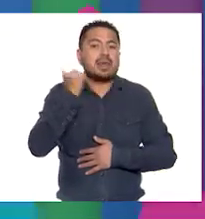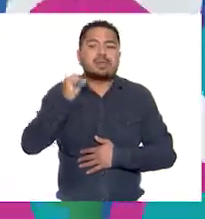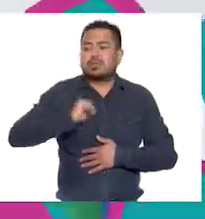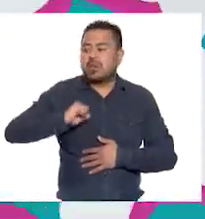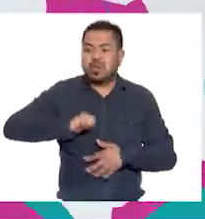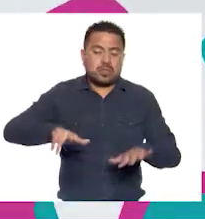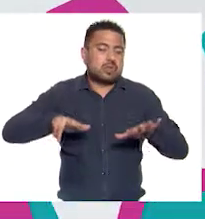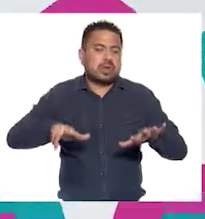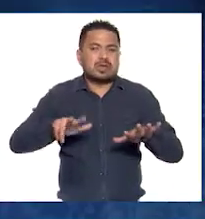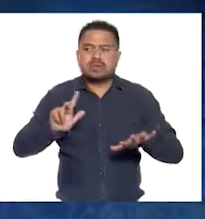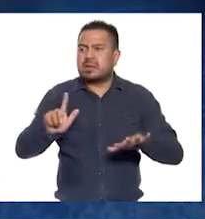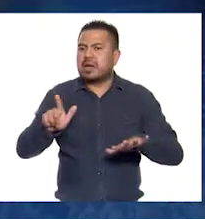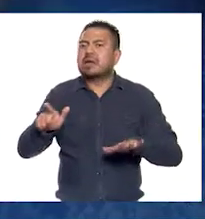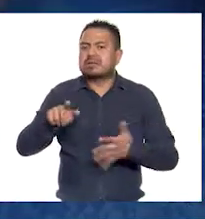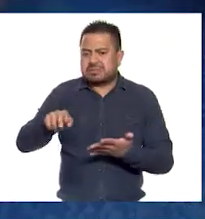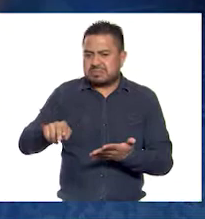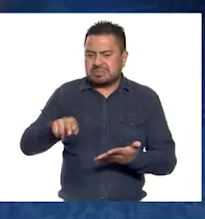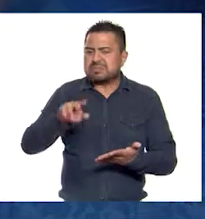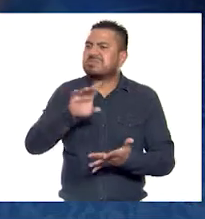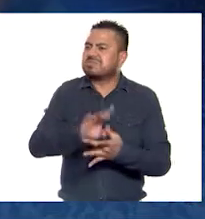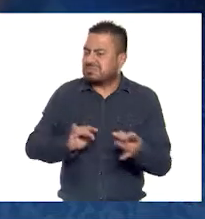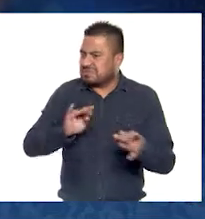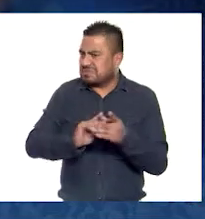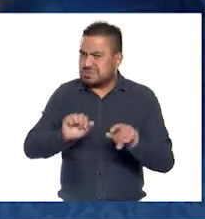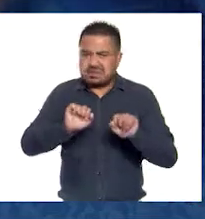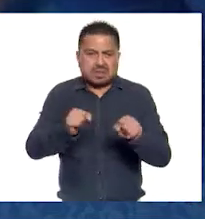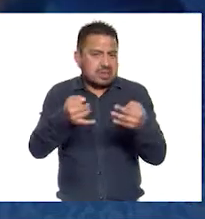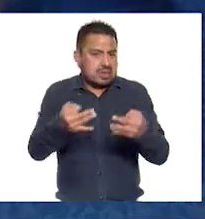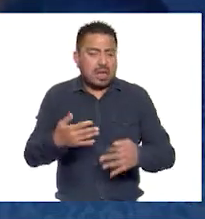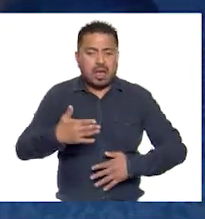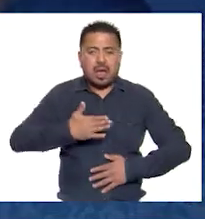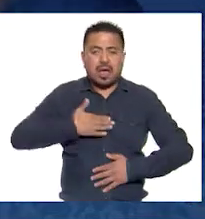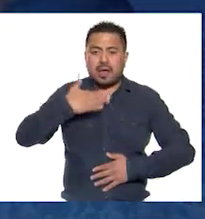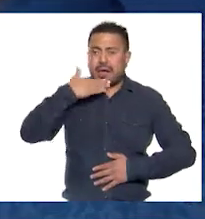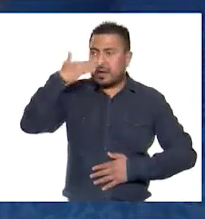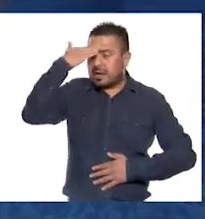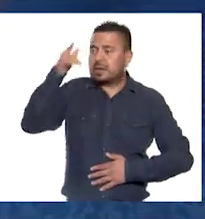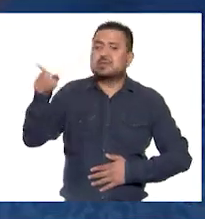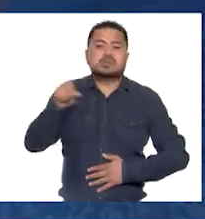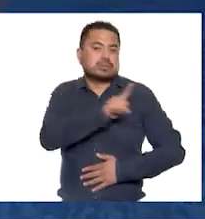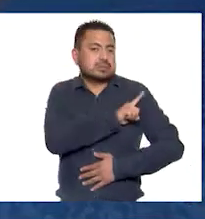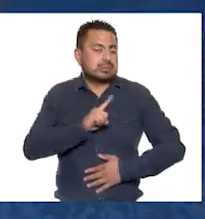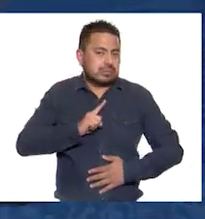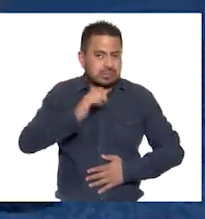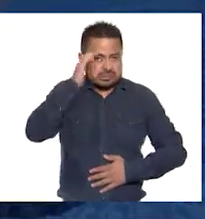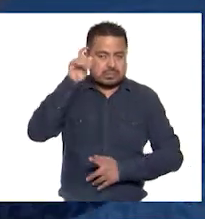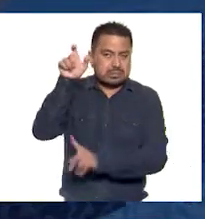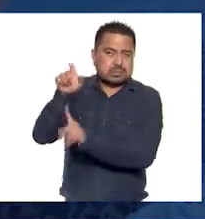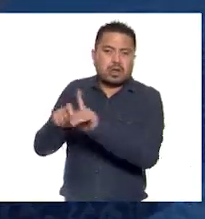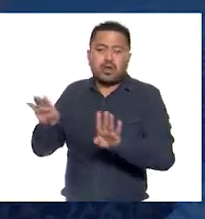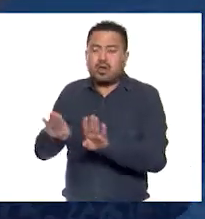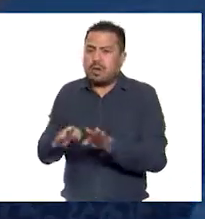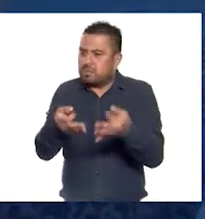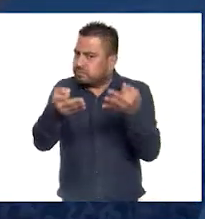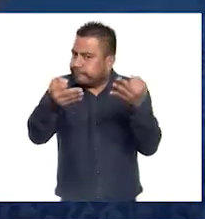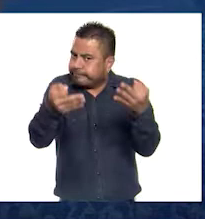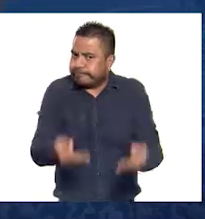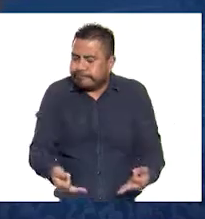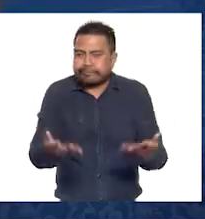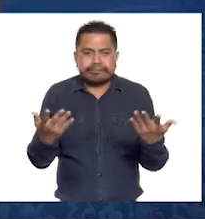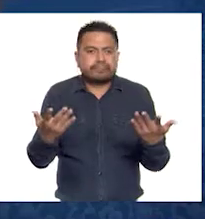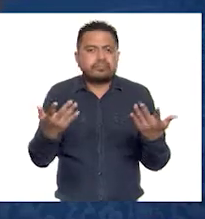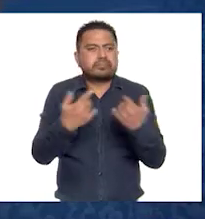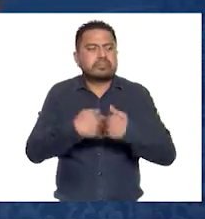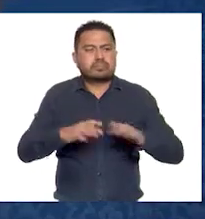XVIII, llegó a afirmar que son los árabes quienes debían ser considerados como los